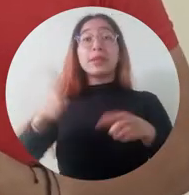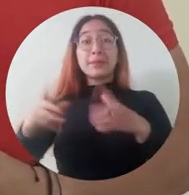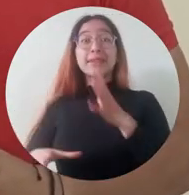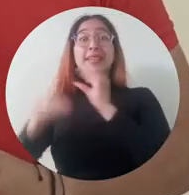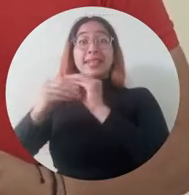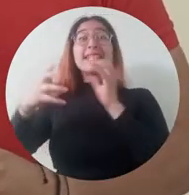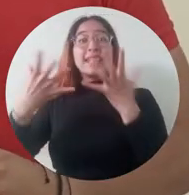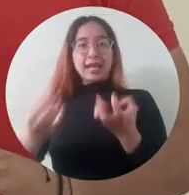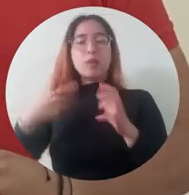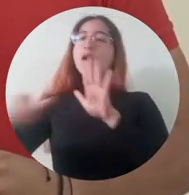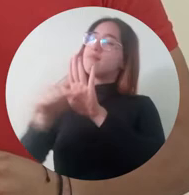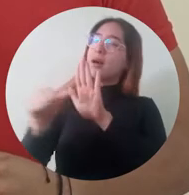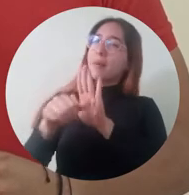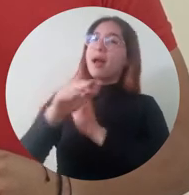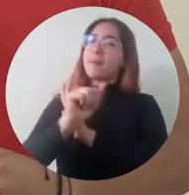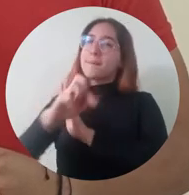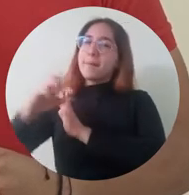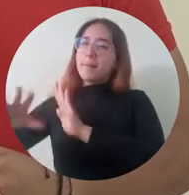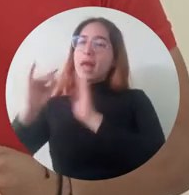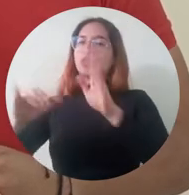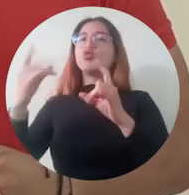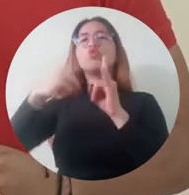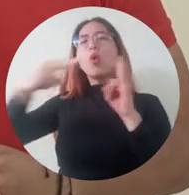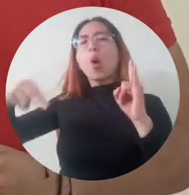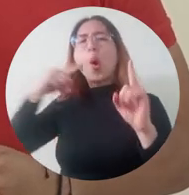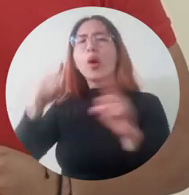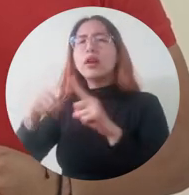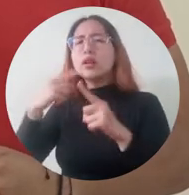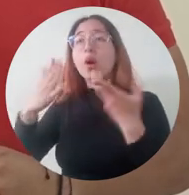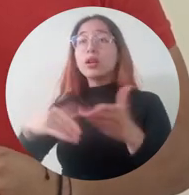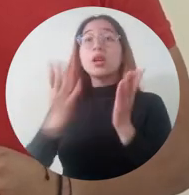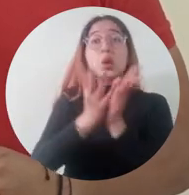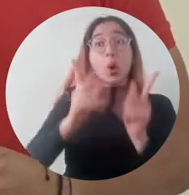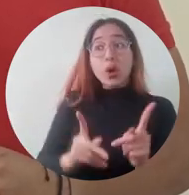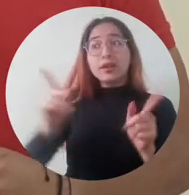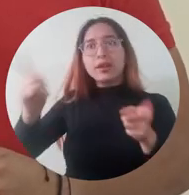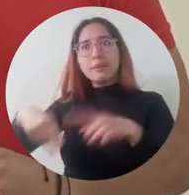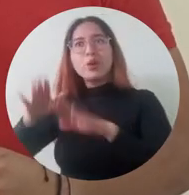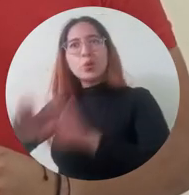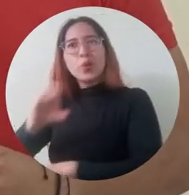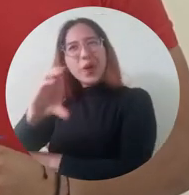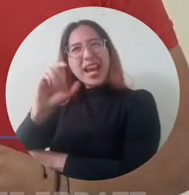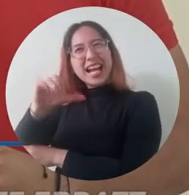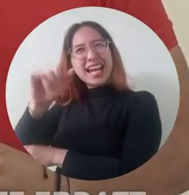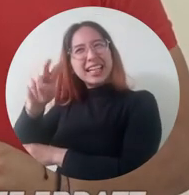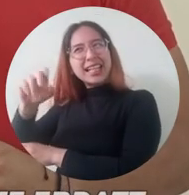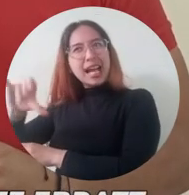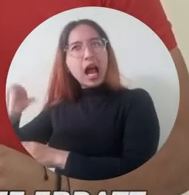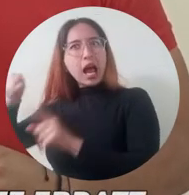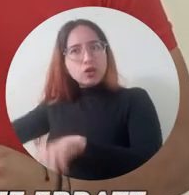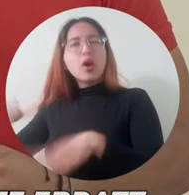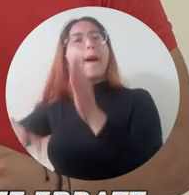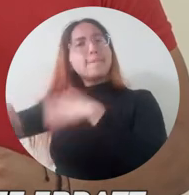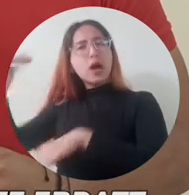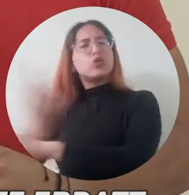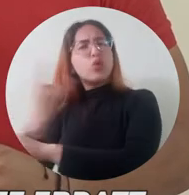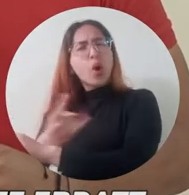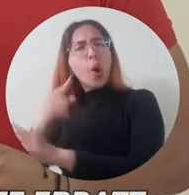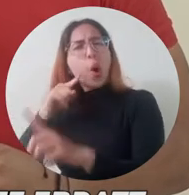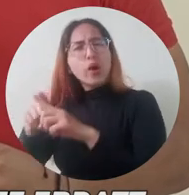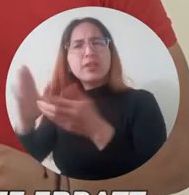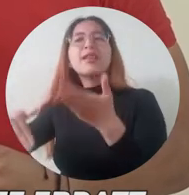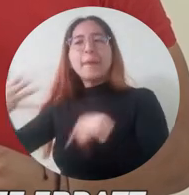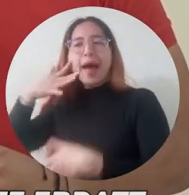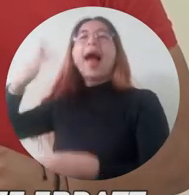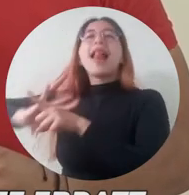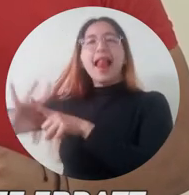Queremos impulsar la creación de la APP Unimagdalena Te Atiende como una base de datos para que nuestros estudiantes y compañeros de clínica